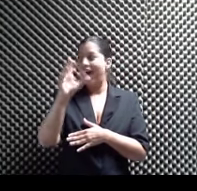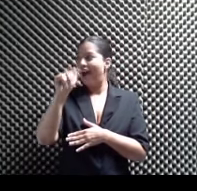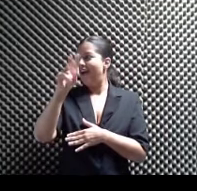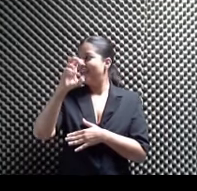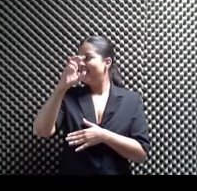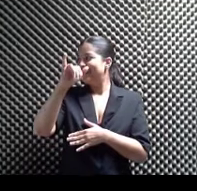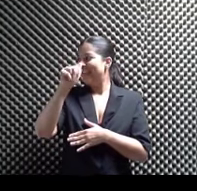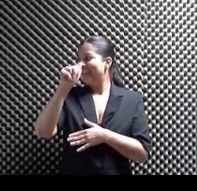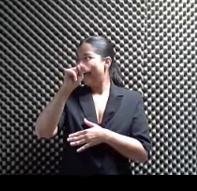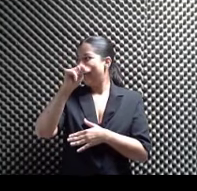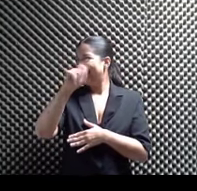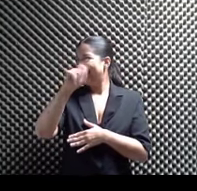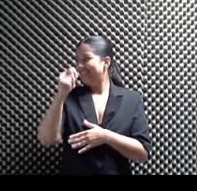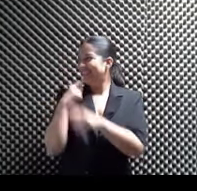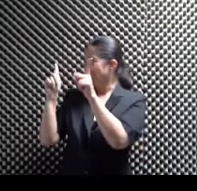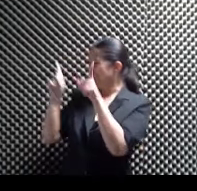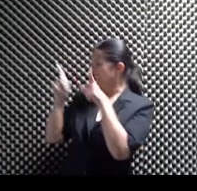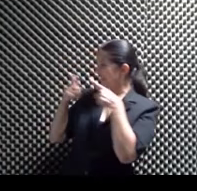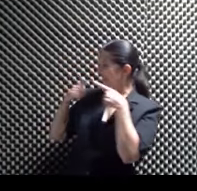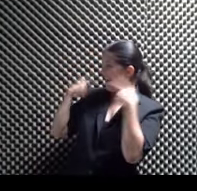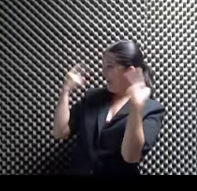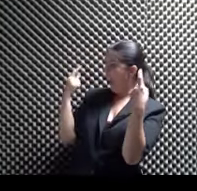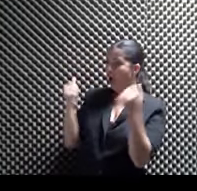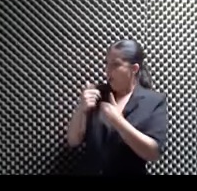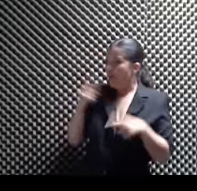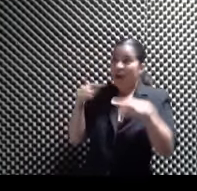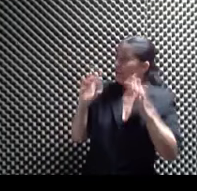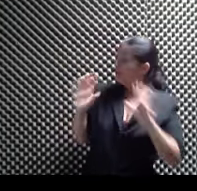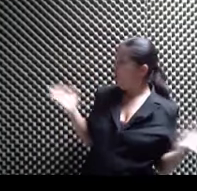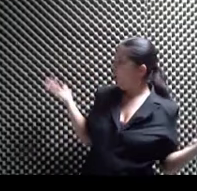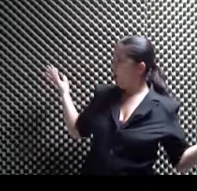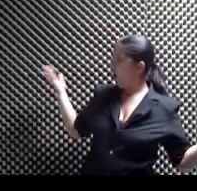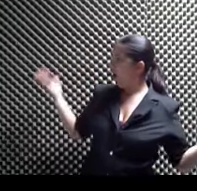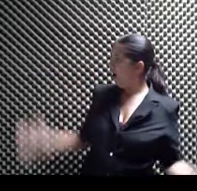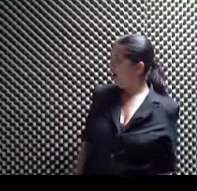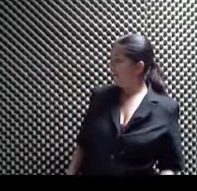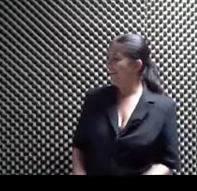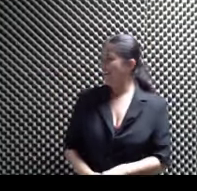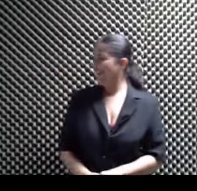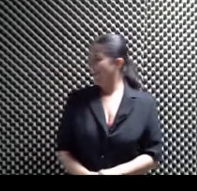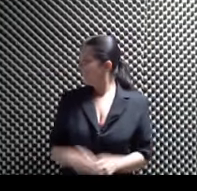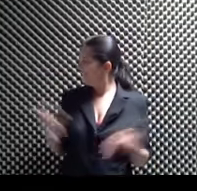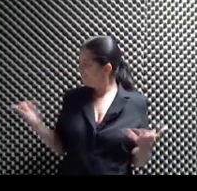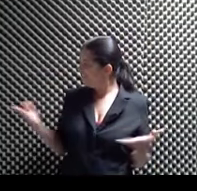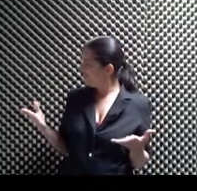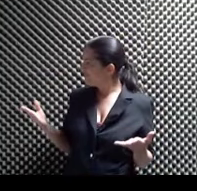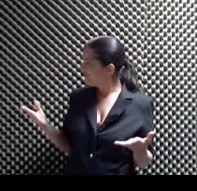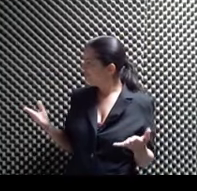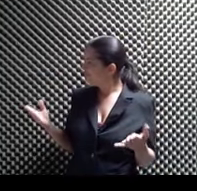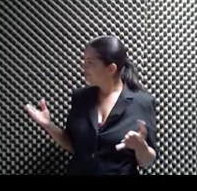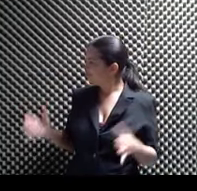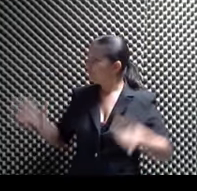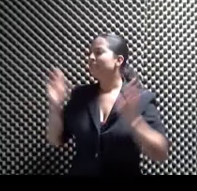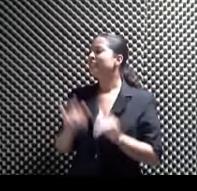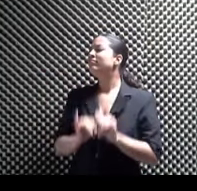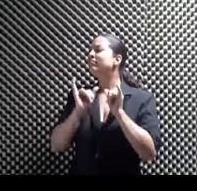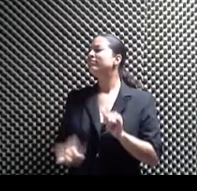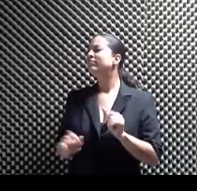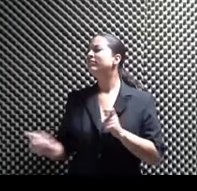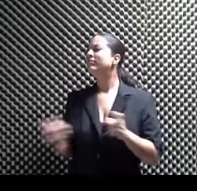como te mondas Conmigo no te mondas Tanto Reina Ponte Ponte para tu número Que mira como te van Las fiestas